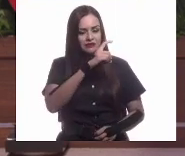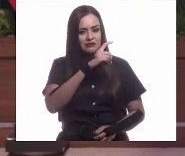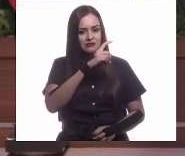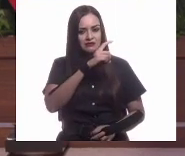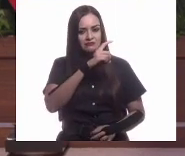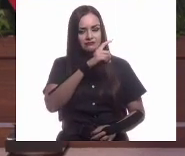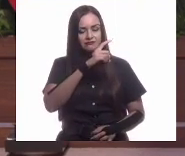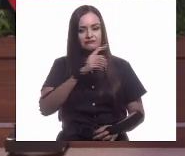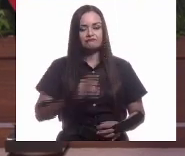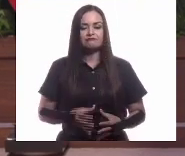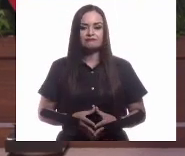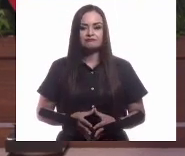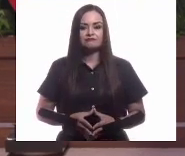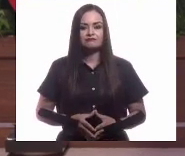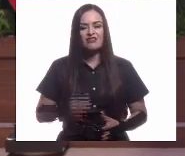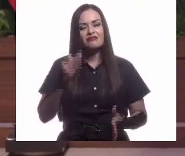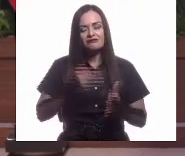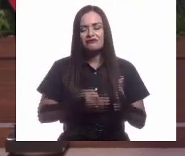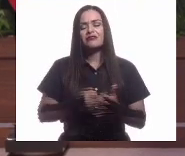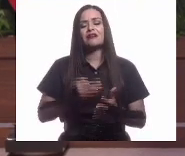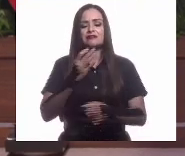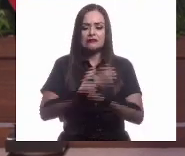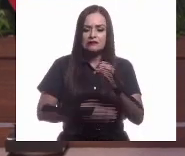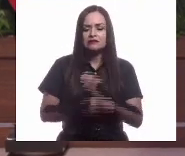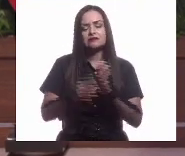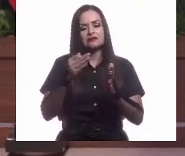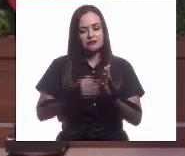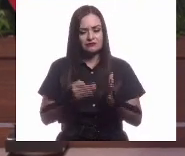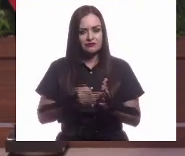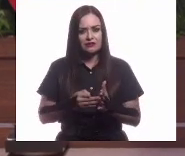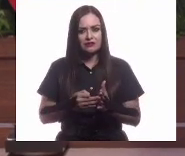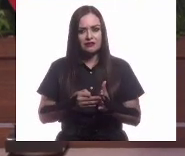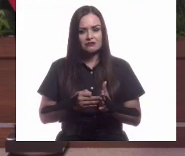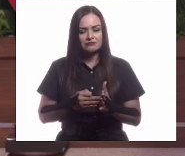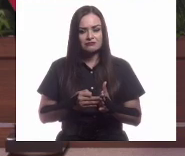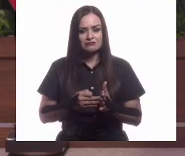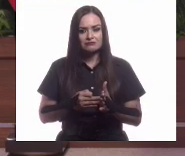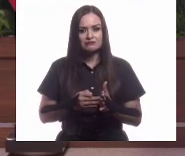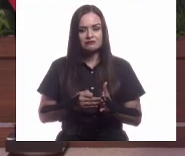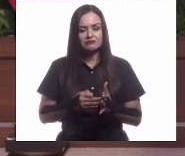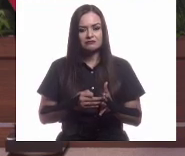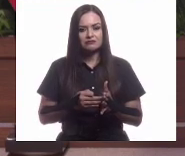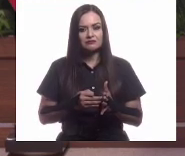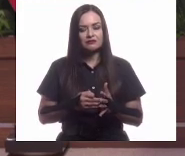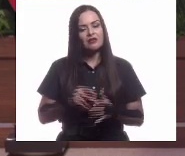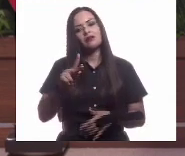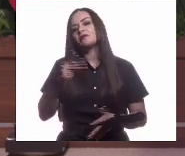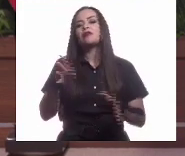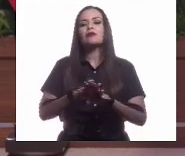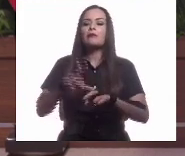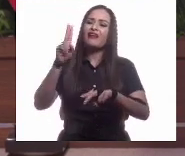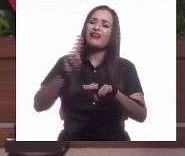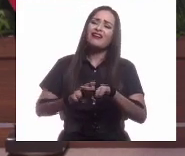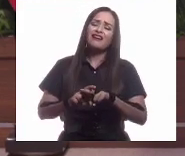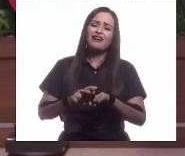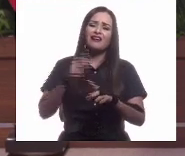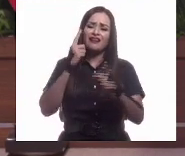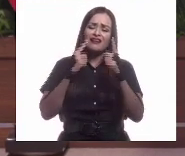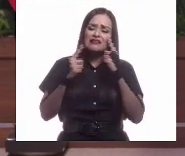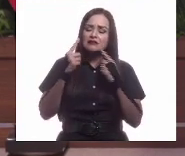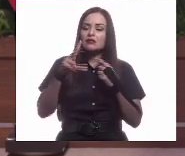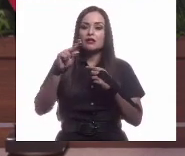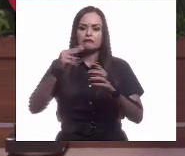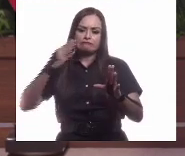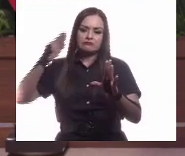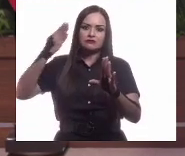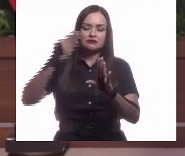por supuesto que no, faltan cosas por hacer, pero tampoco podemos sentar y lamentarnos porque el rumbo es